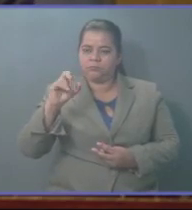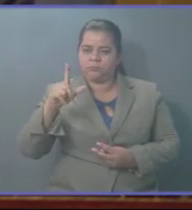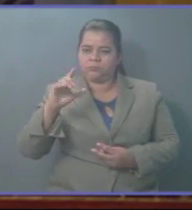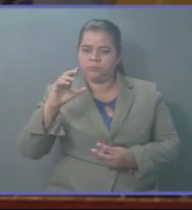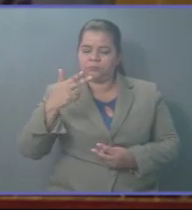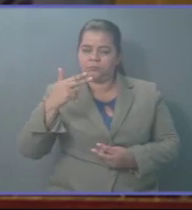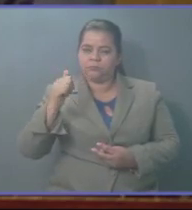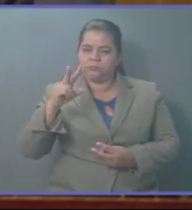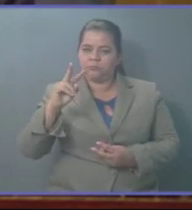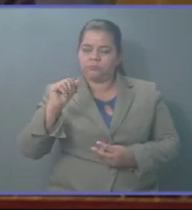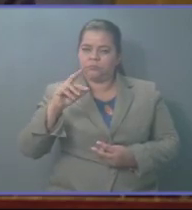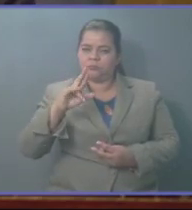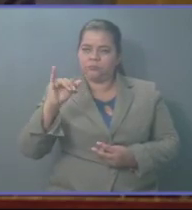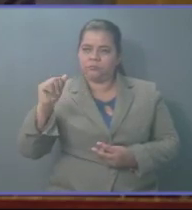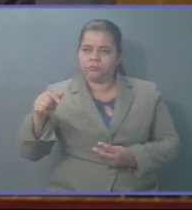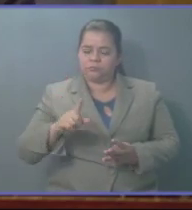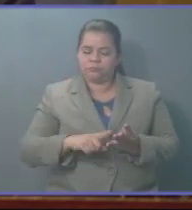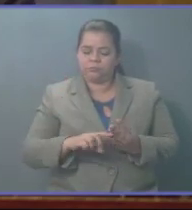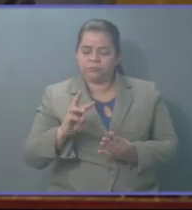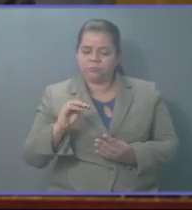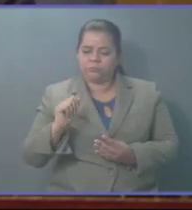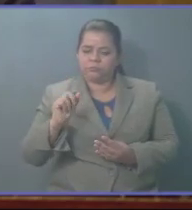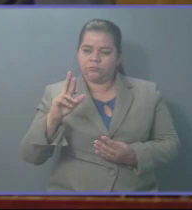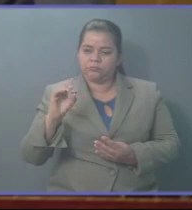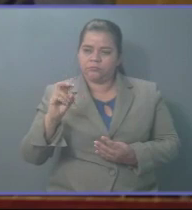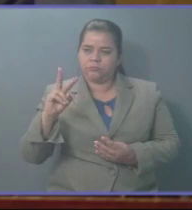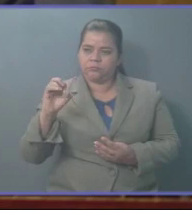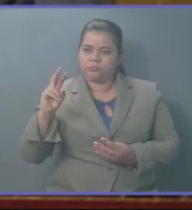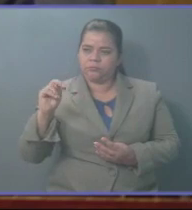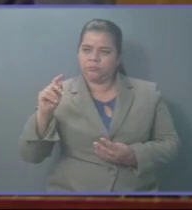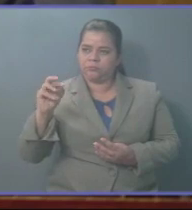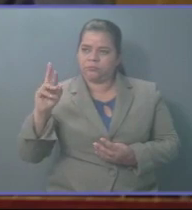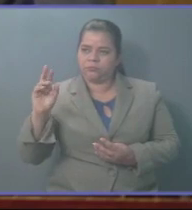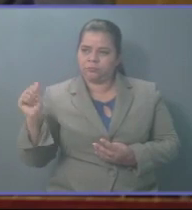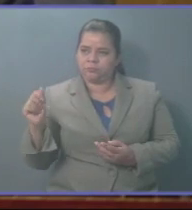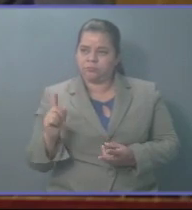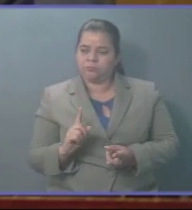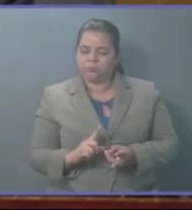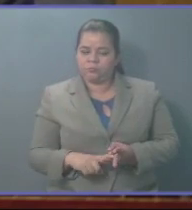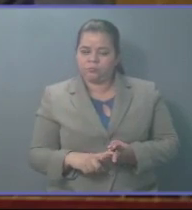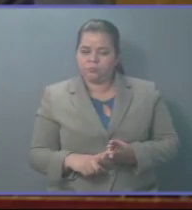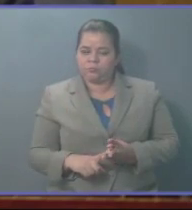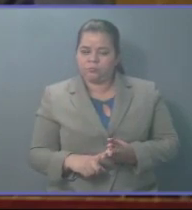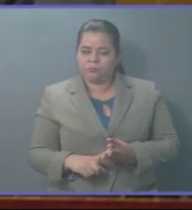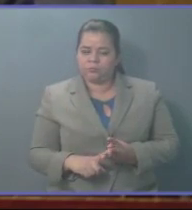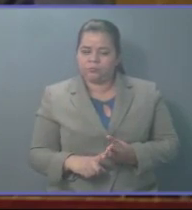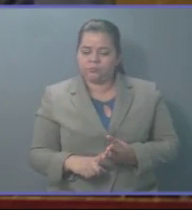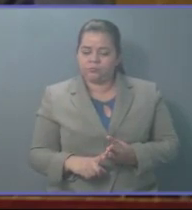Chavarría Castillo, señor Marco Antonio Ventura Borja, señor